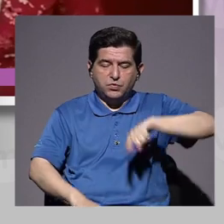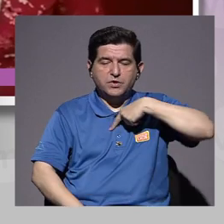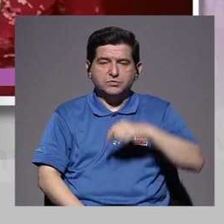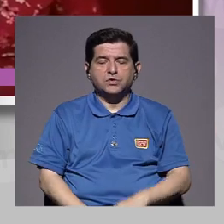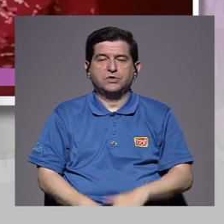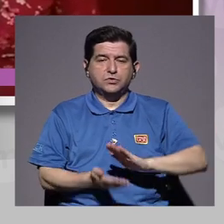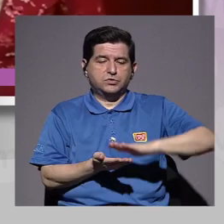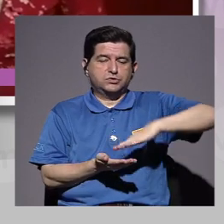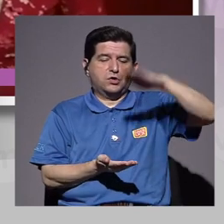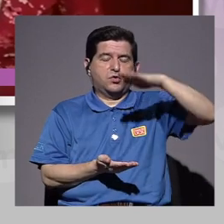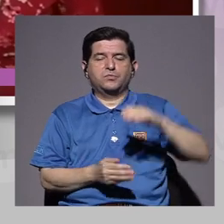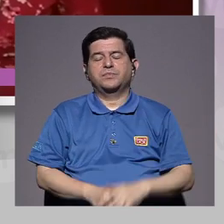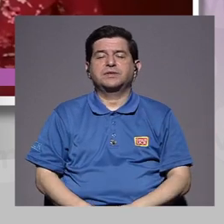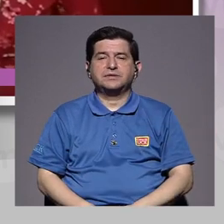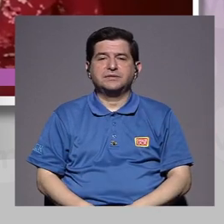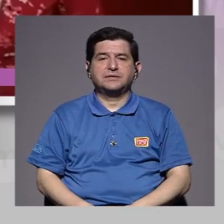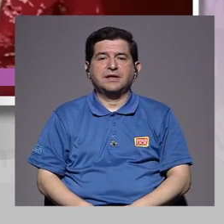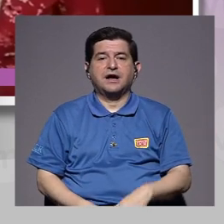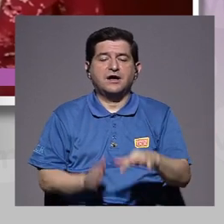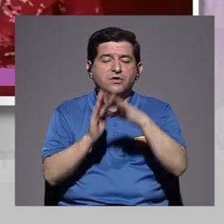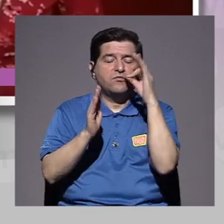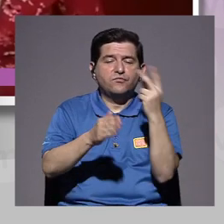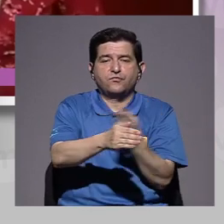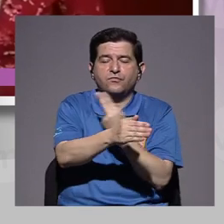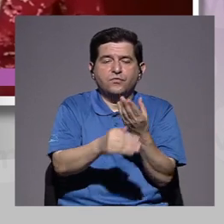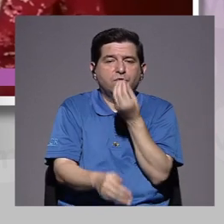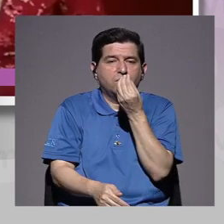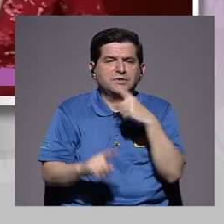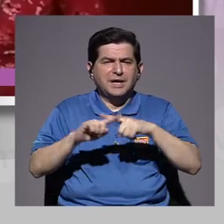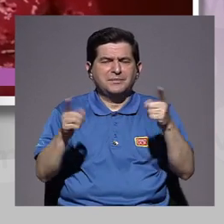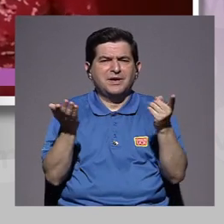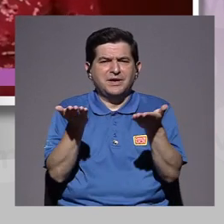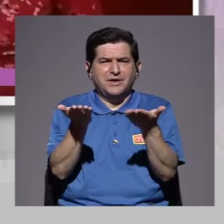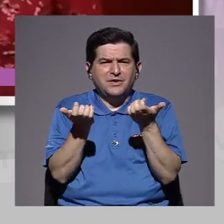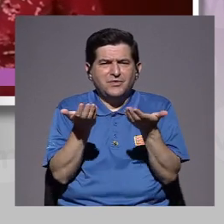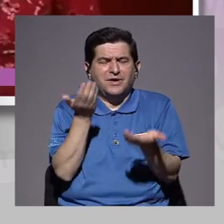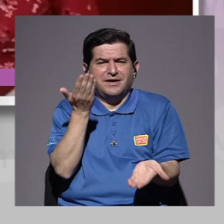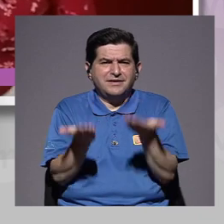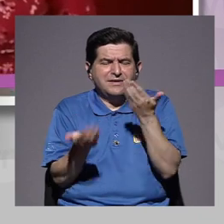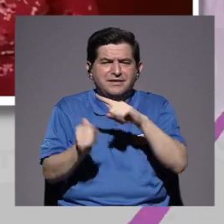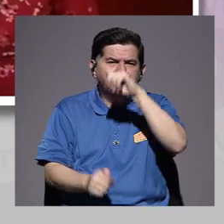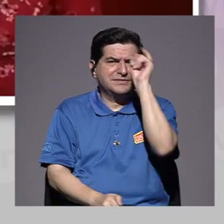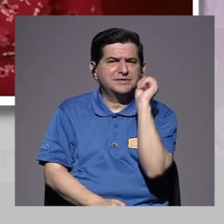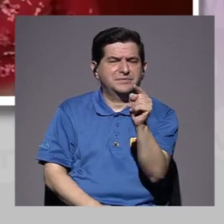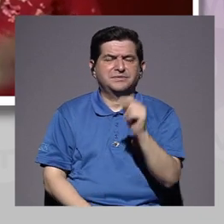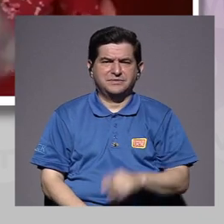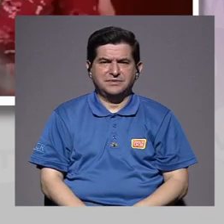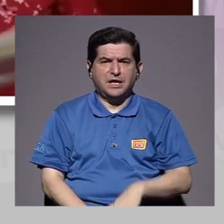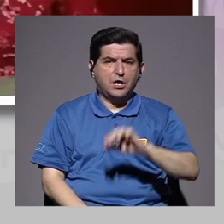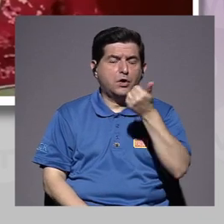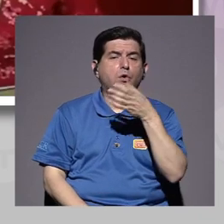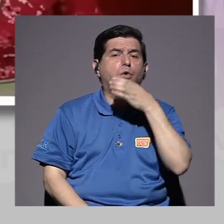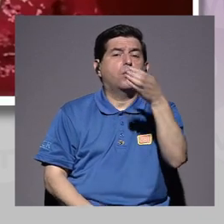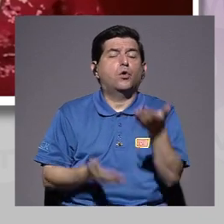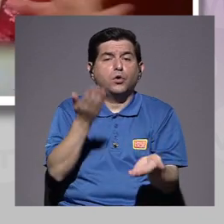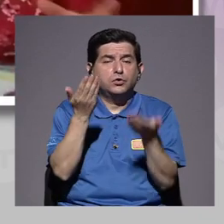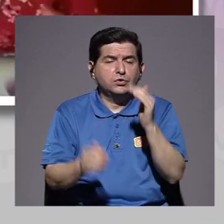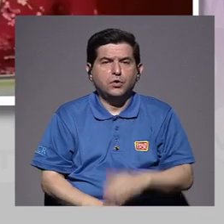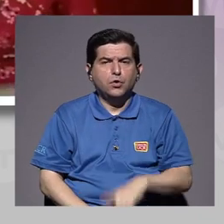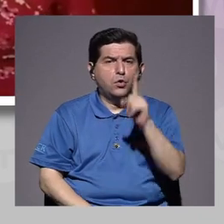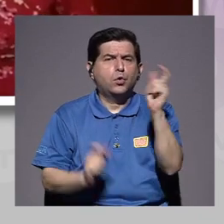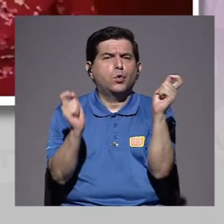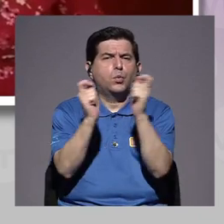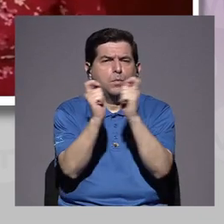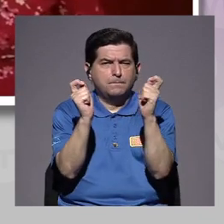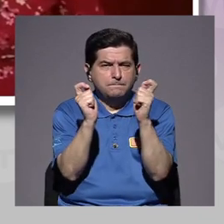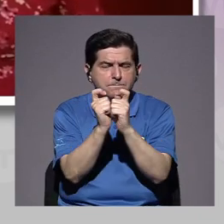podemos aumentar el consumo de frutas y de vegetales. Pero si quería preguntarle si había alguna otra recomendación o algún